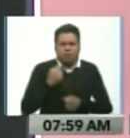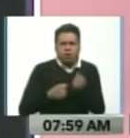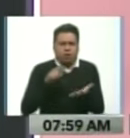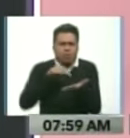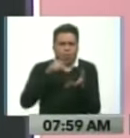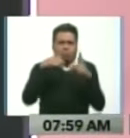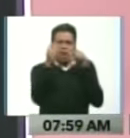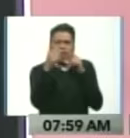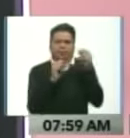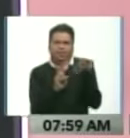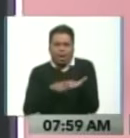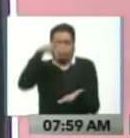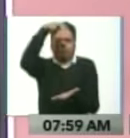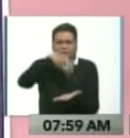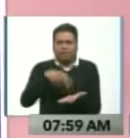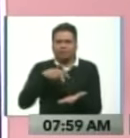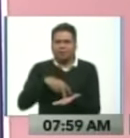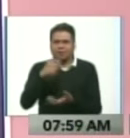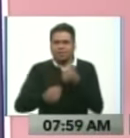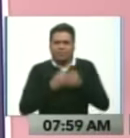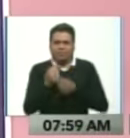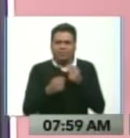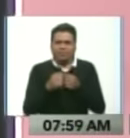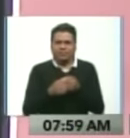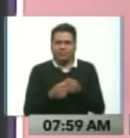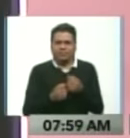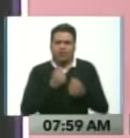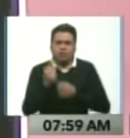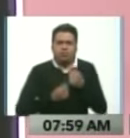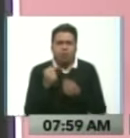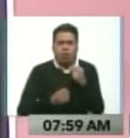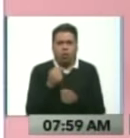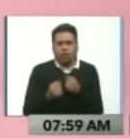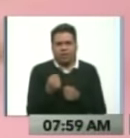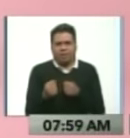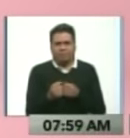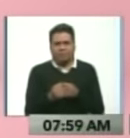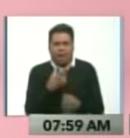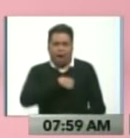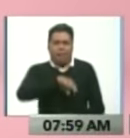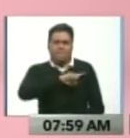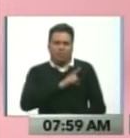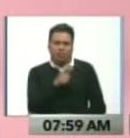Saltamos. Este que está ahí, que está ahí adelante, que está corriendo, es el español. Sí, ese es el español. La idea es correr.